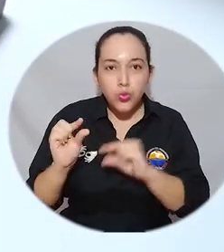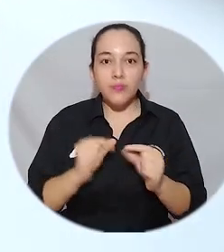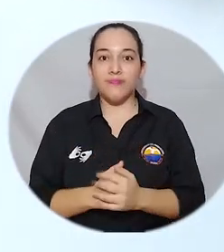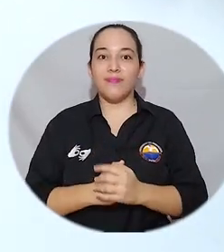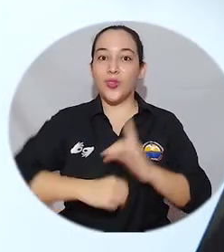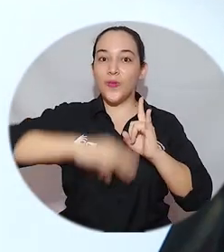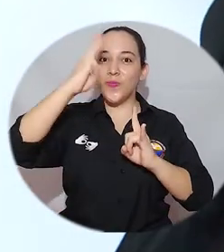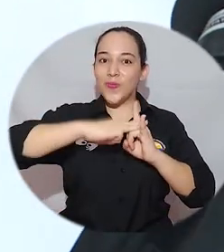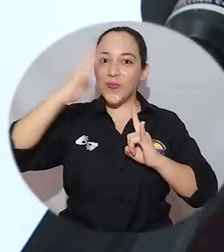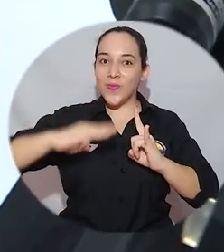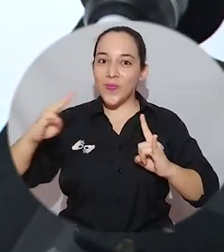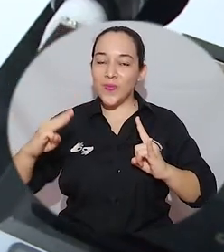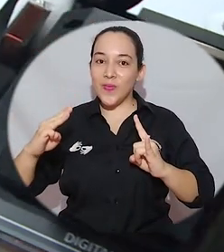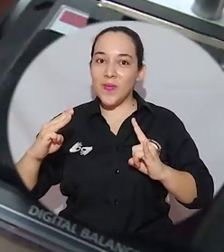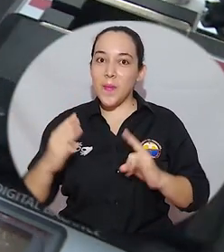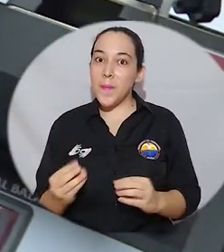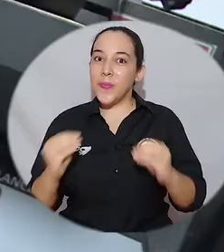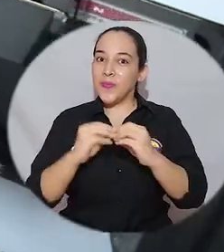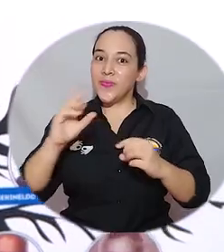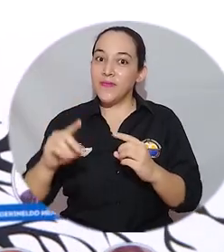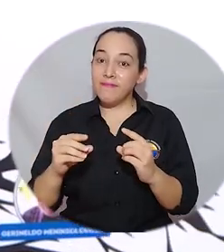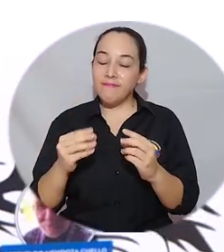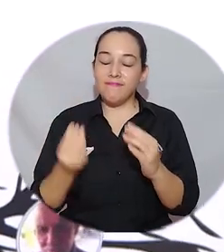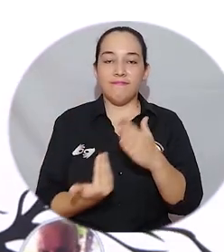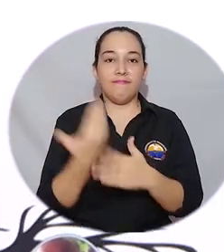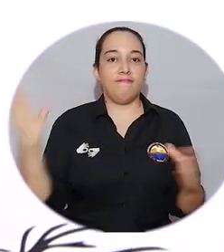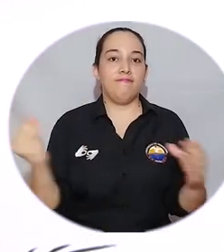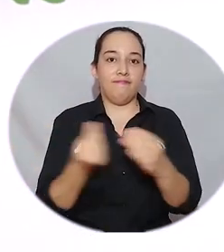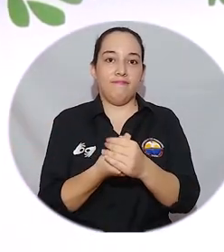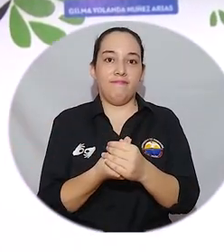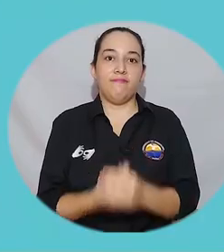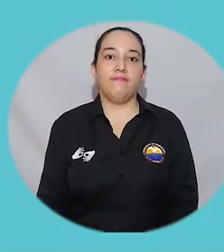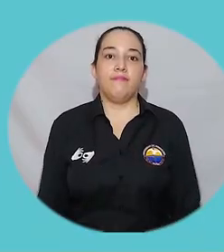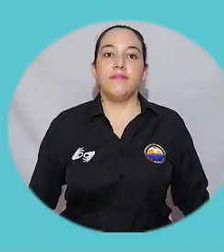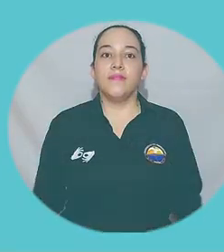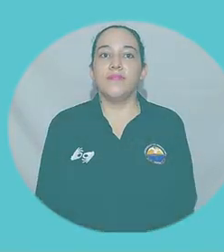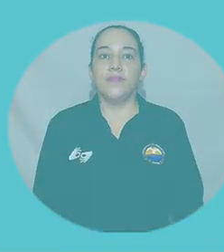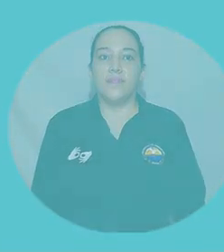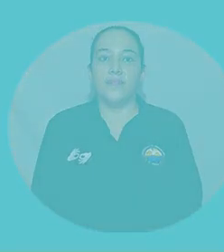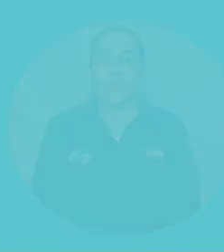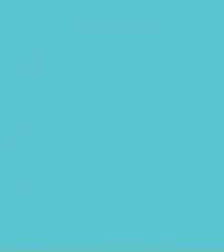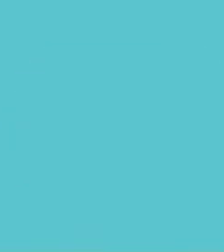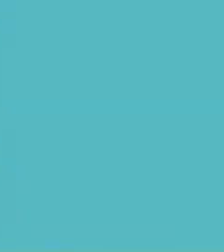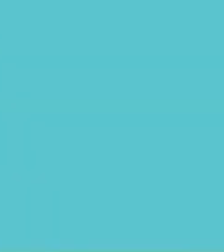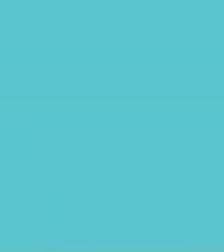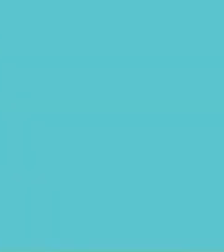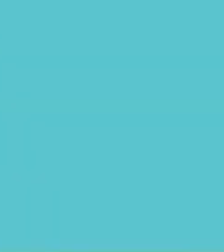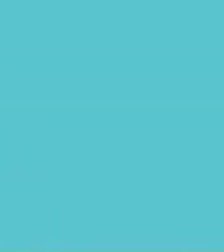errores, aprender por él mismo si quiere. Universidad del Magdalena, más incluyente e innovadora.